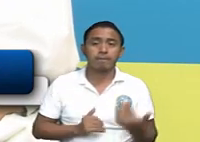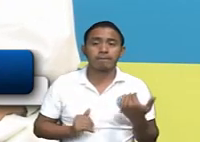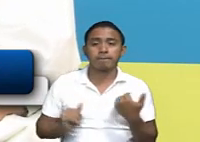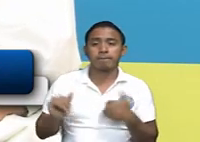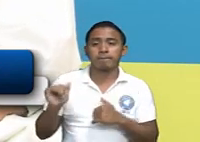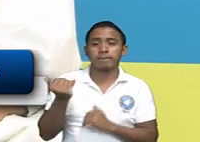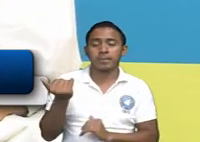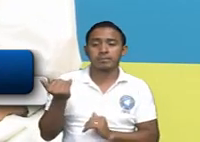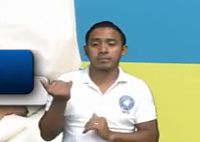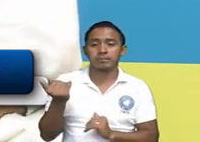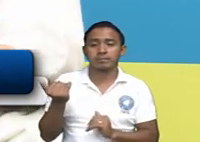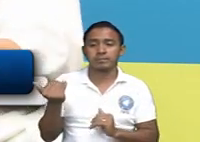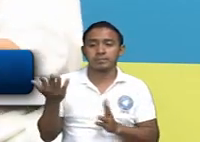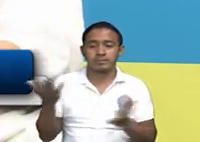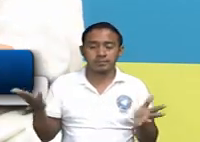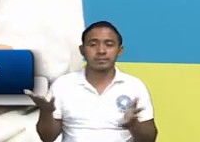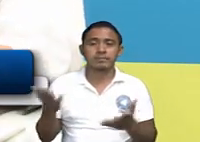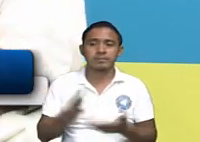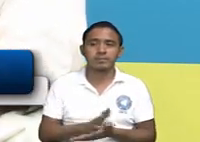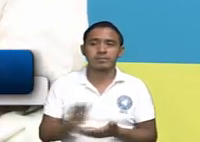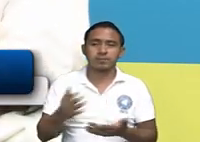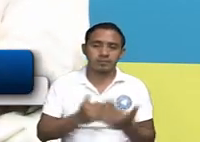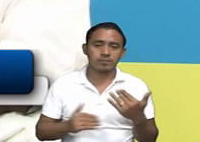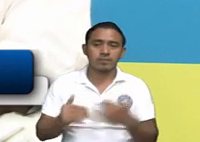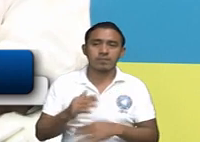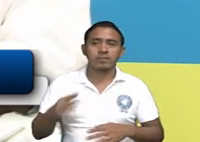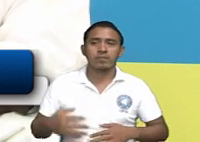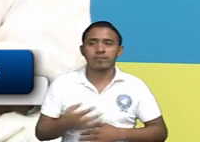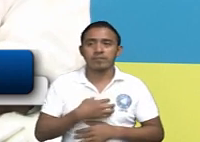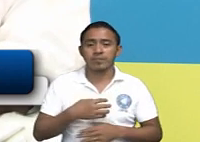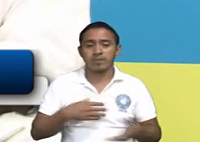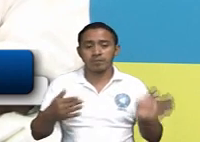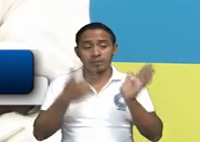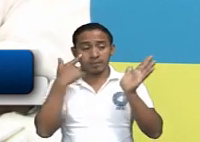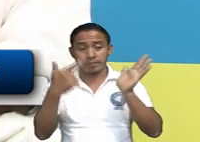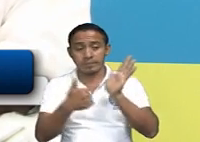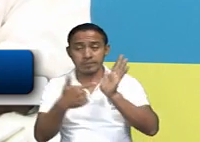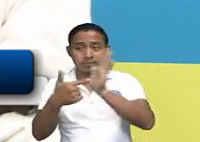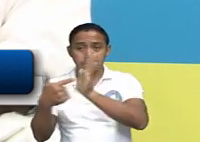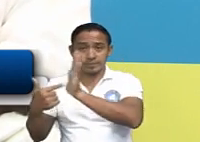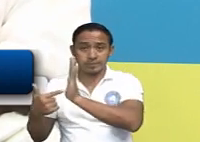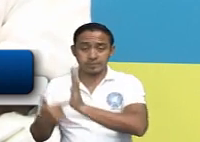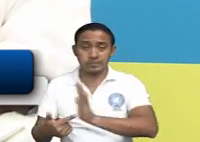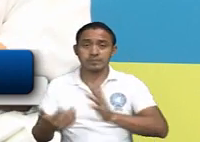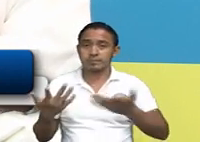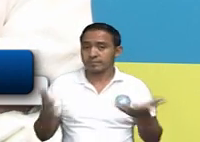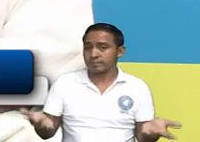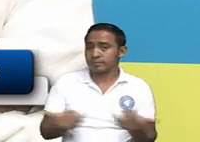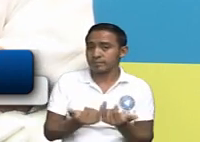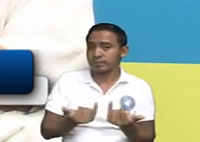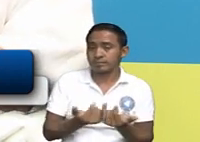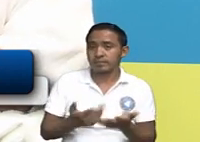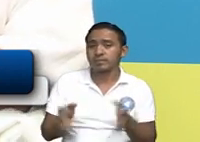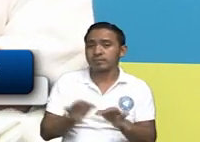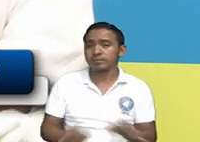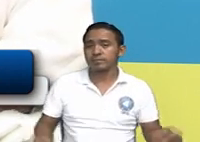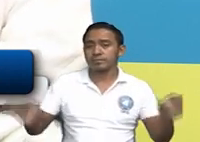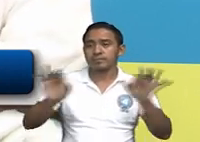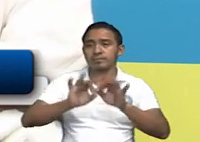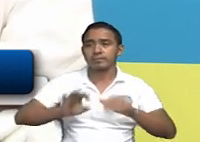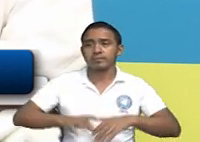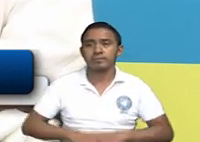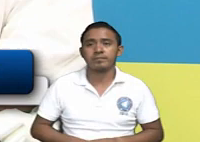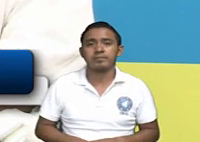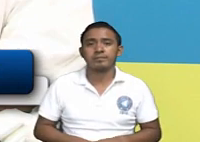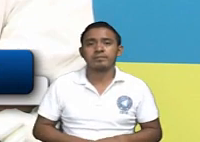más concreto. Por eso debe ser más gráfico lo que yo le enseño para que él aprenda también. Eso es muy importante.